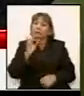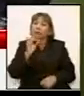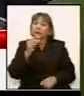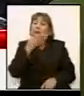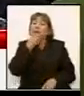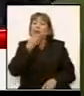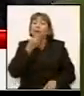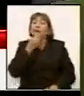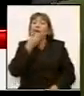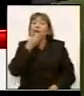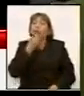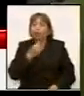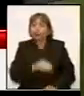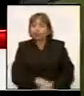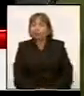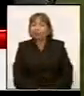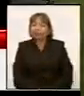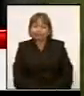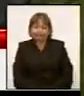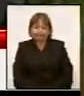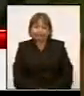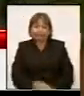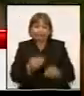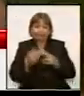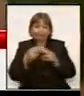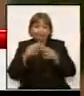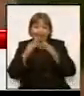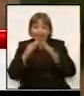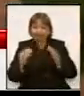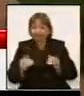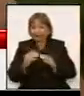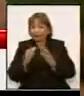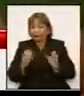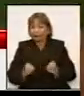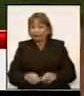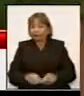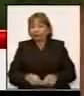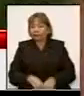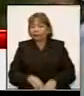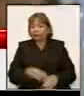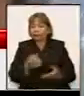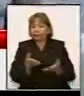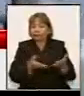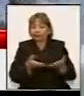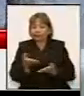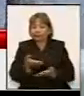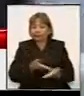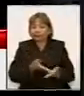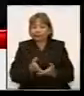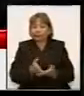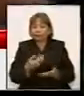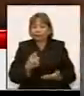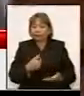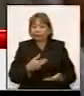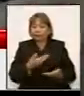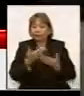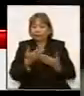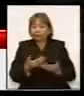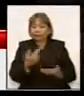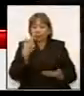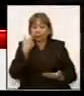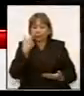Chira, Mesapata, entre otros parajes. Ok, muchísimas gracias, señor. Bien, fue que de esta manera nos dio a